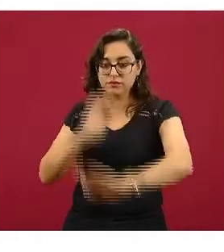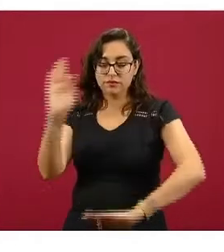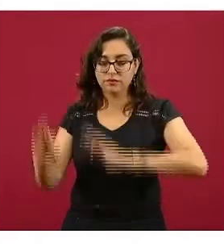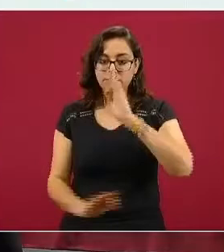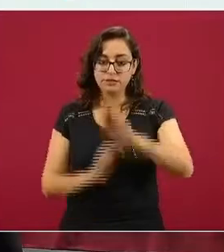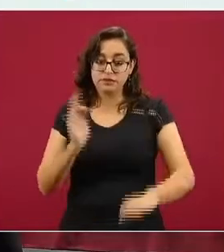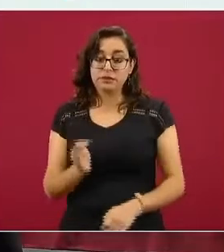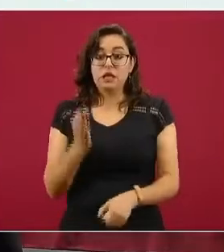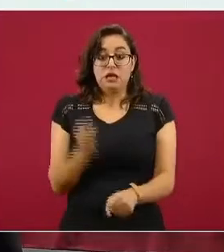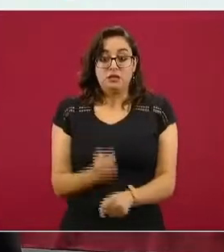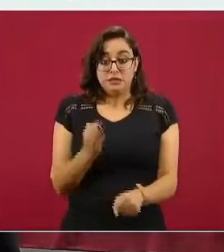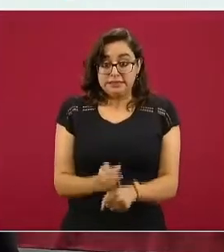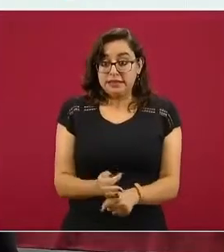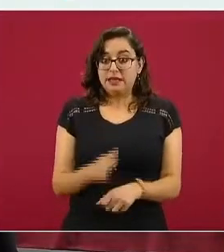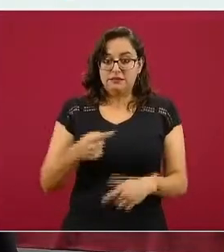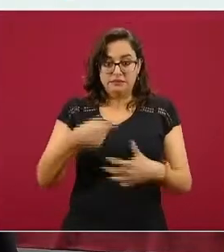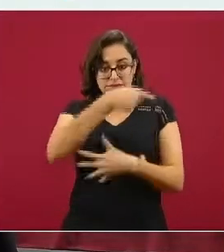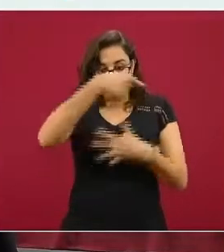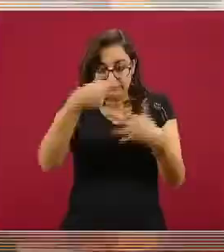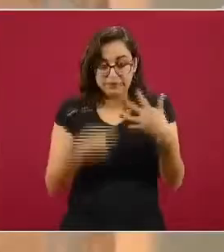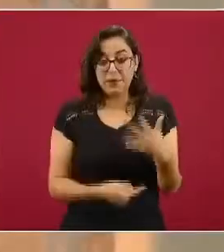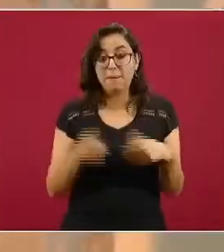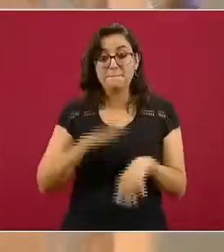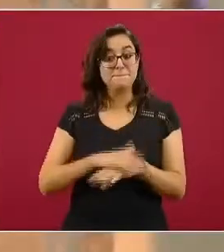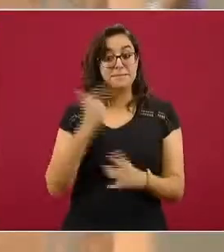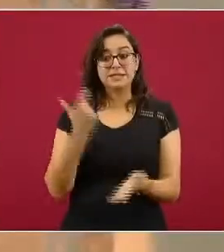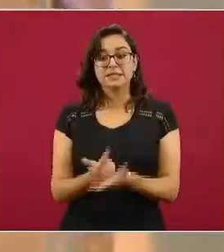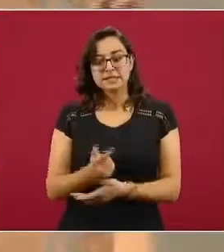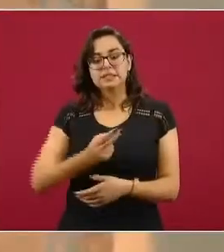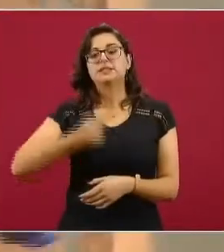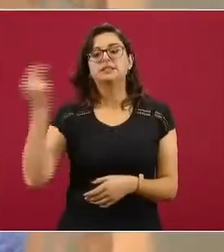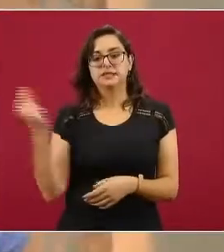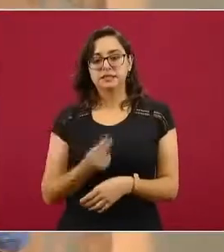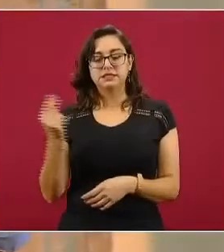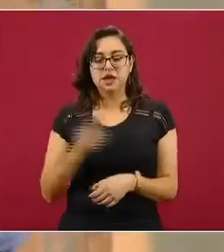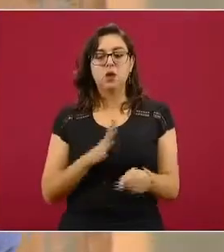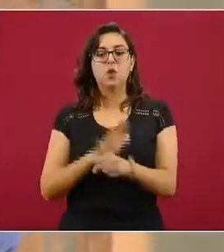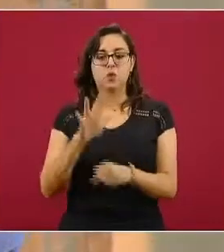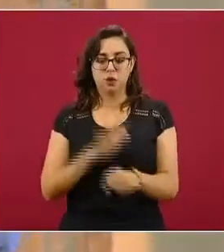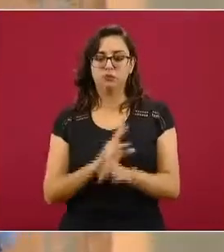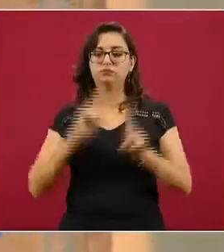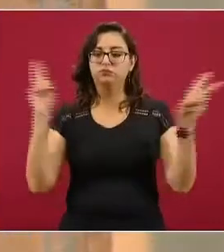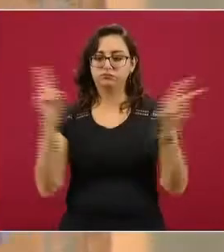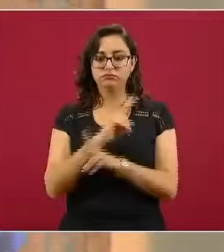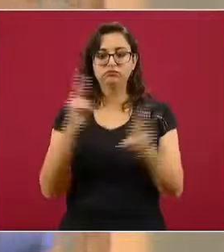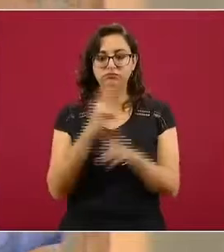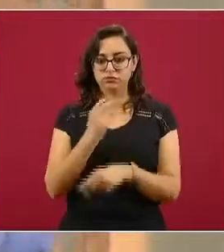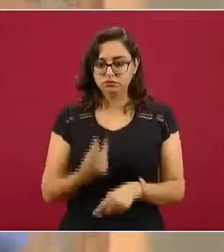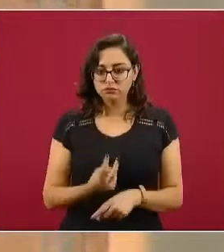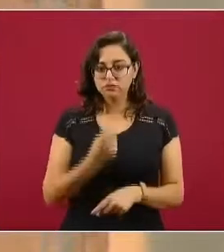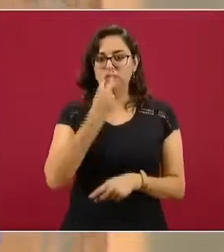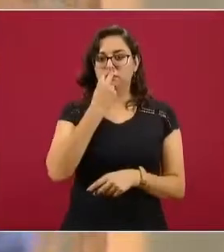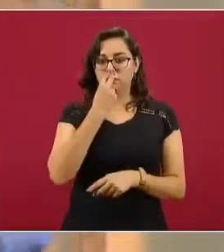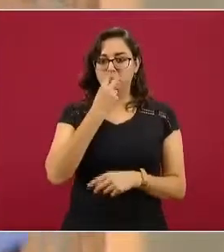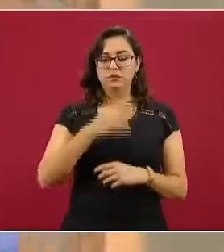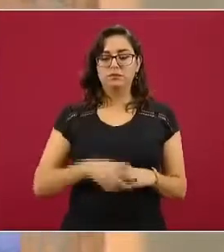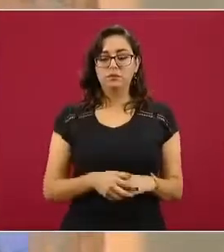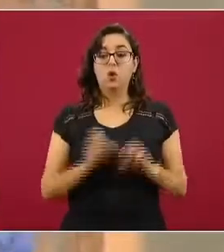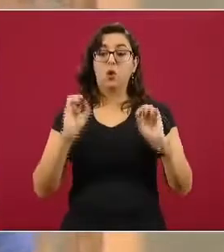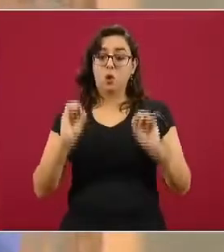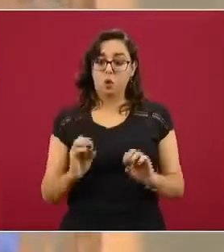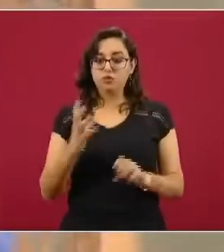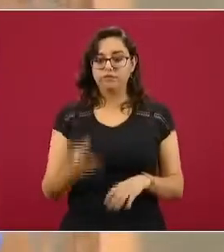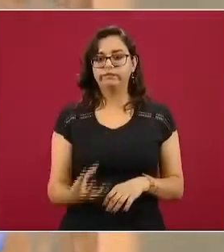Particularmente en este tipo de cuadros, lo que se requiere de inmediato es la suplementación de oxígeno a través de puntas nasales o